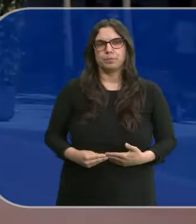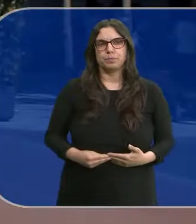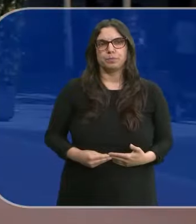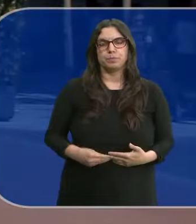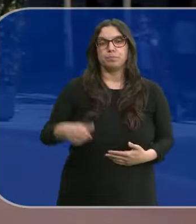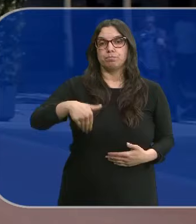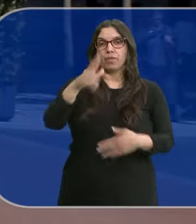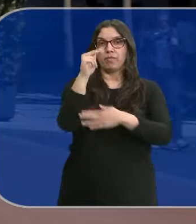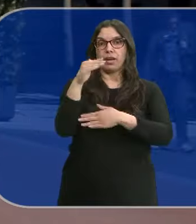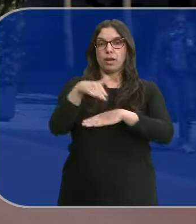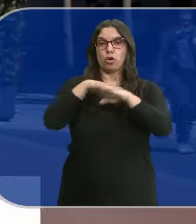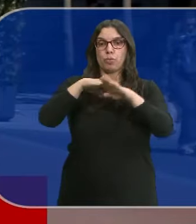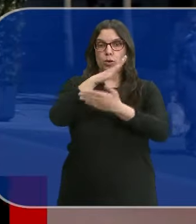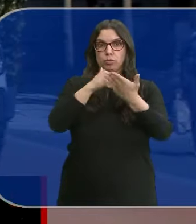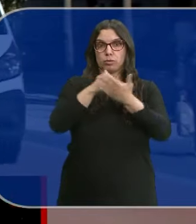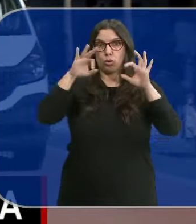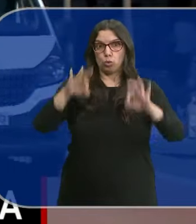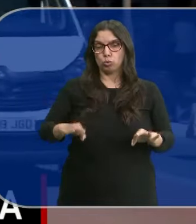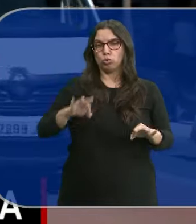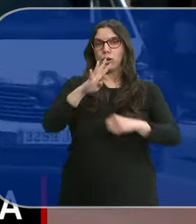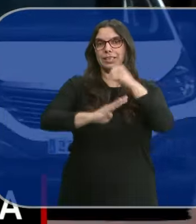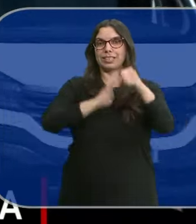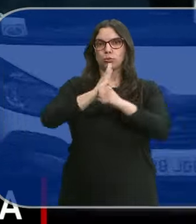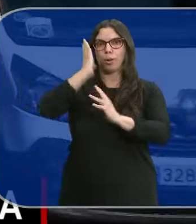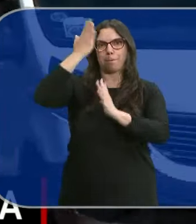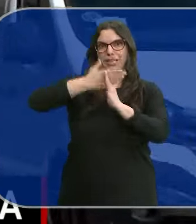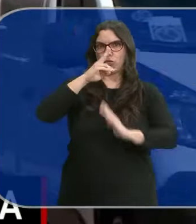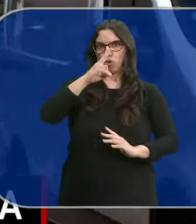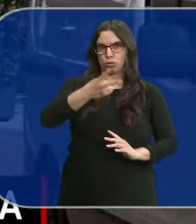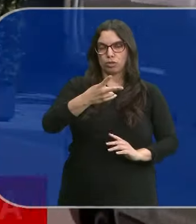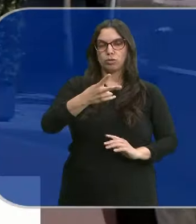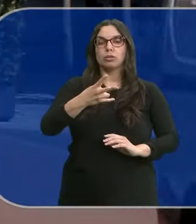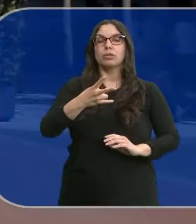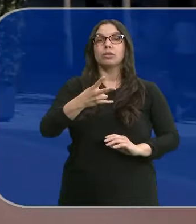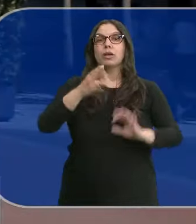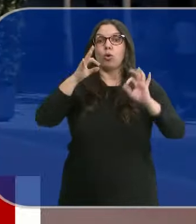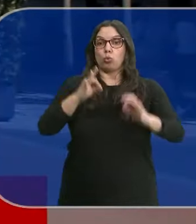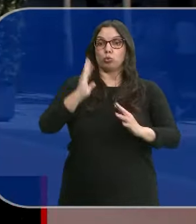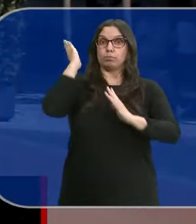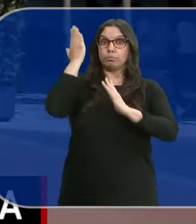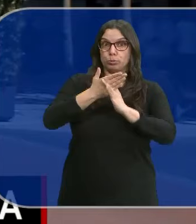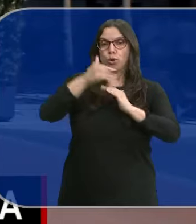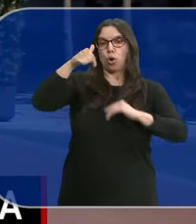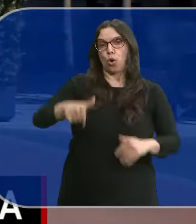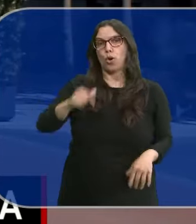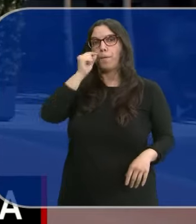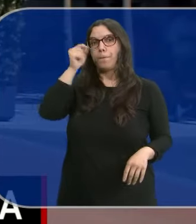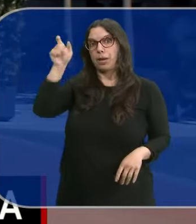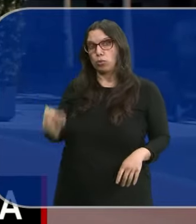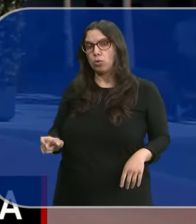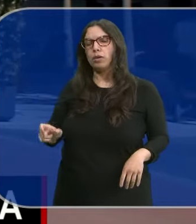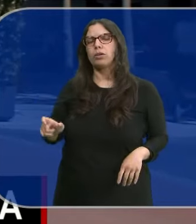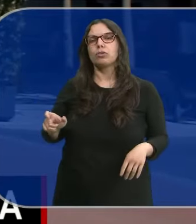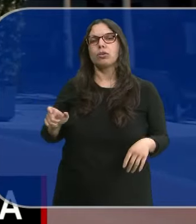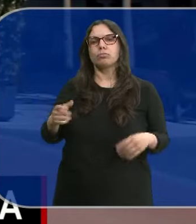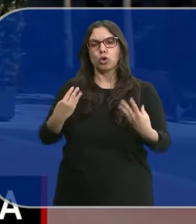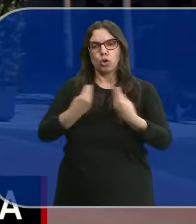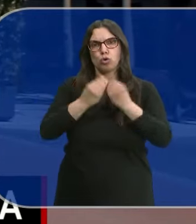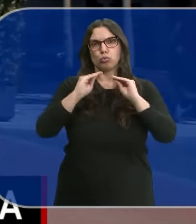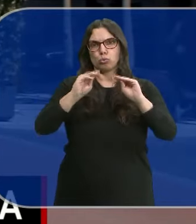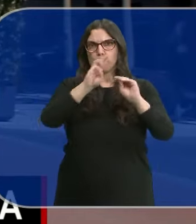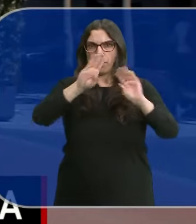Este viernes el gobierno autonómico cumple dos años de legislatura y justo cuando se celebra el Ecuador del mandato... ...hoy Alfonso Fernández Mañueco frente a los